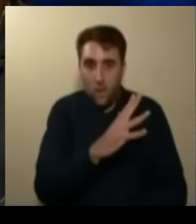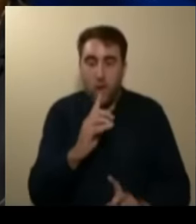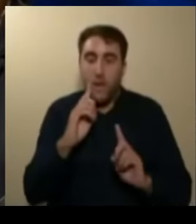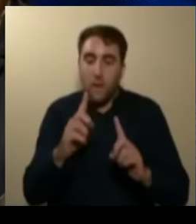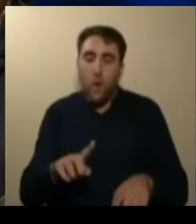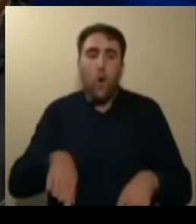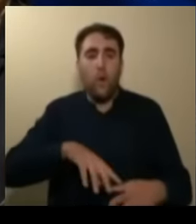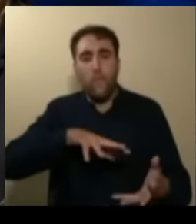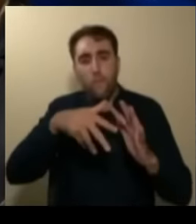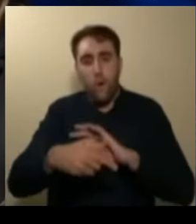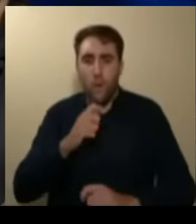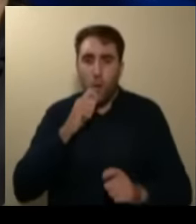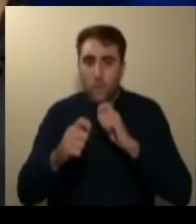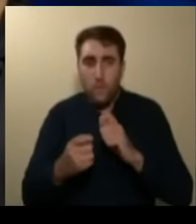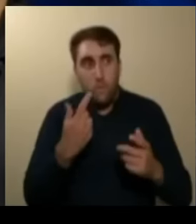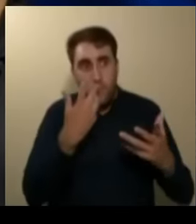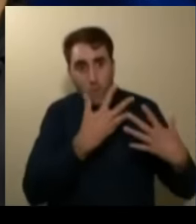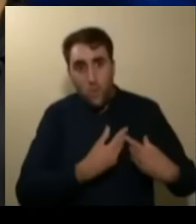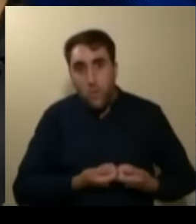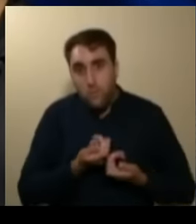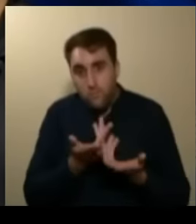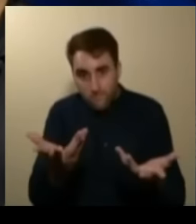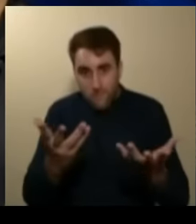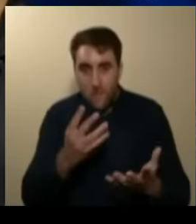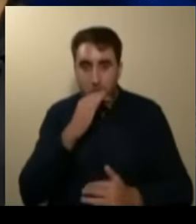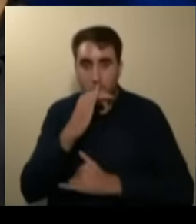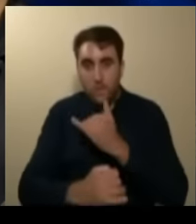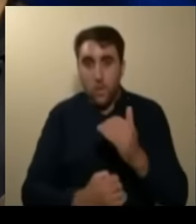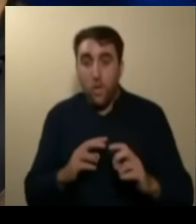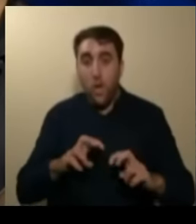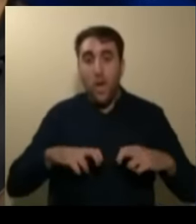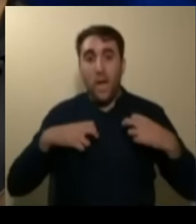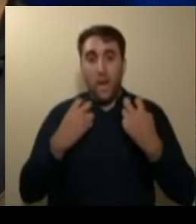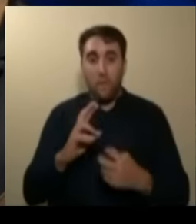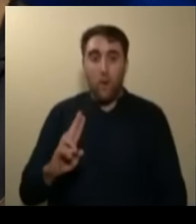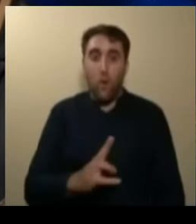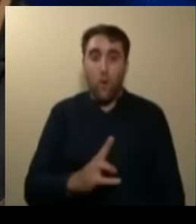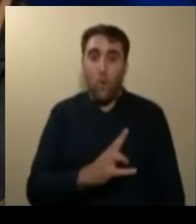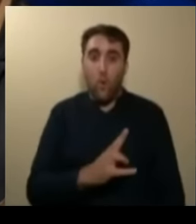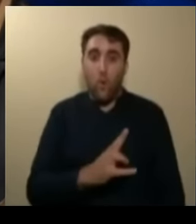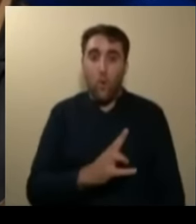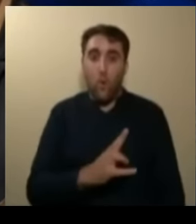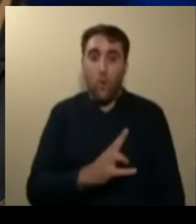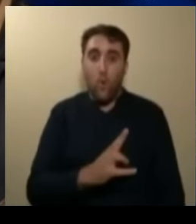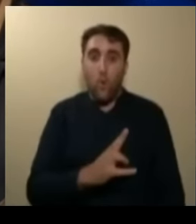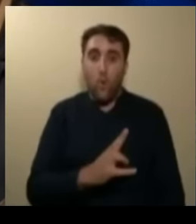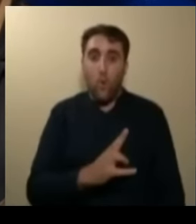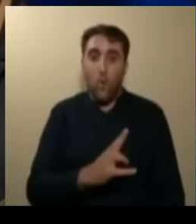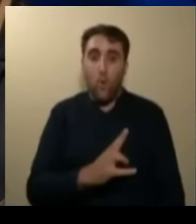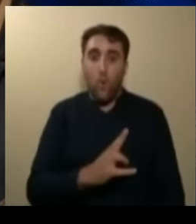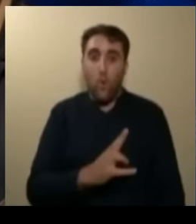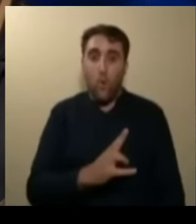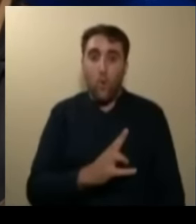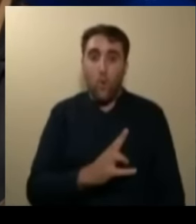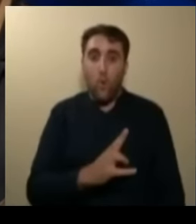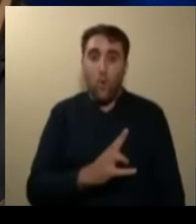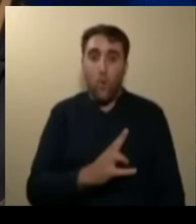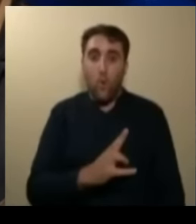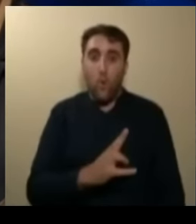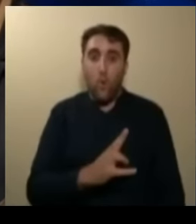de comunicación que han retransmitido este debate. En nombre de la Cámara Uruguaya de Televisión para Abonados, muchas gracias a todos.